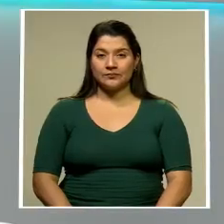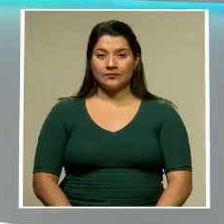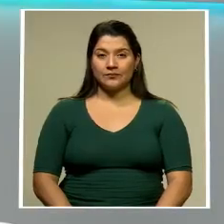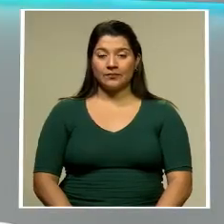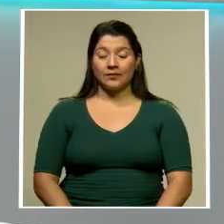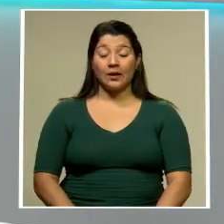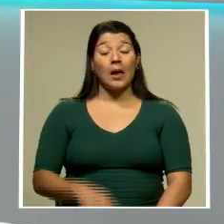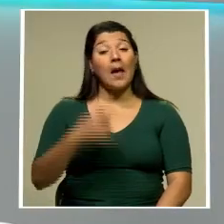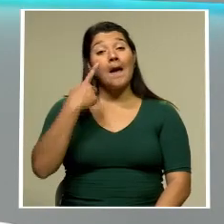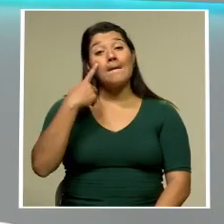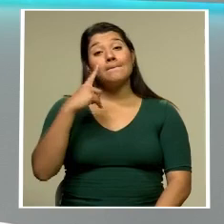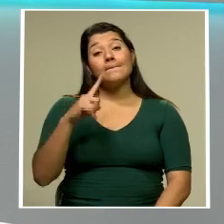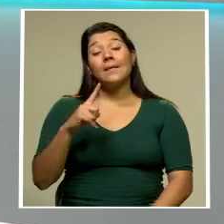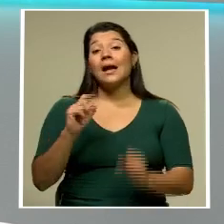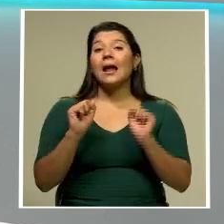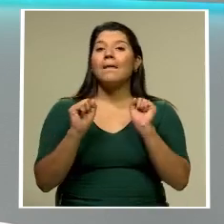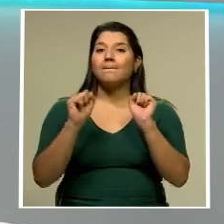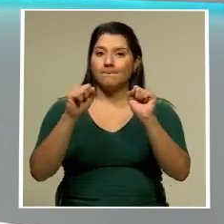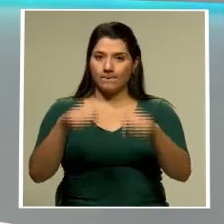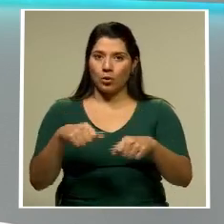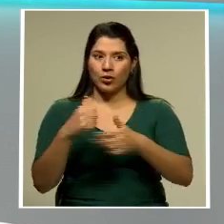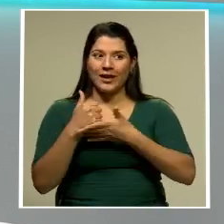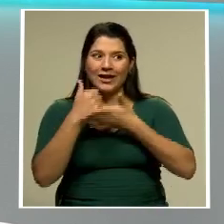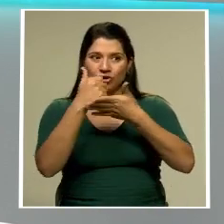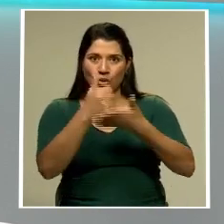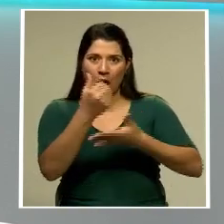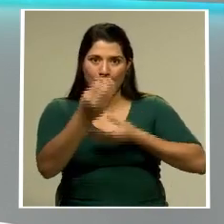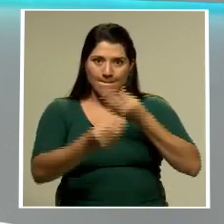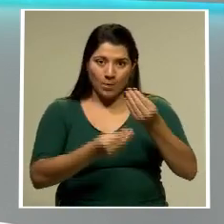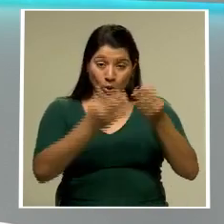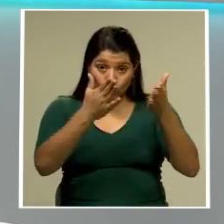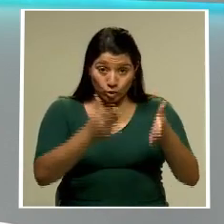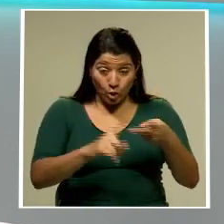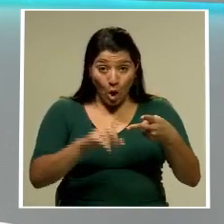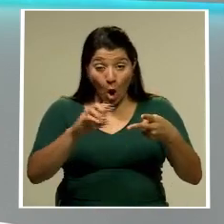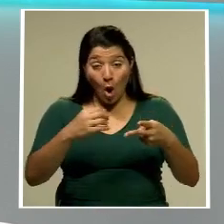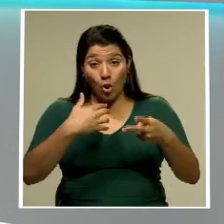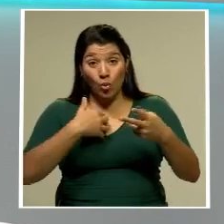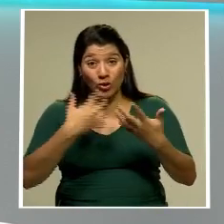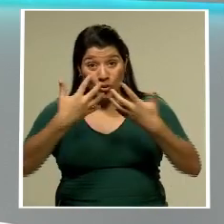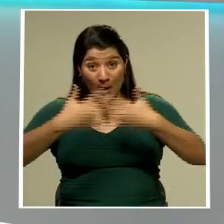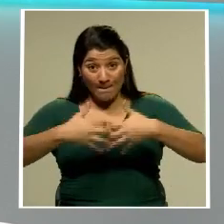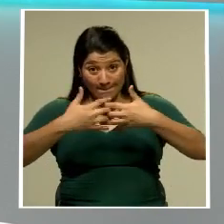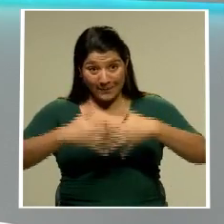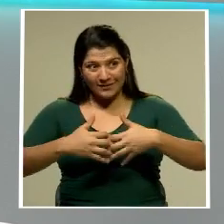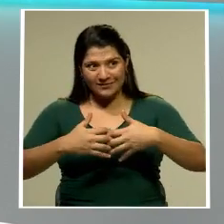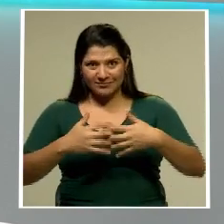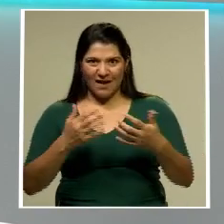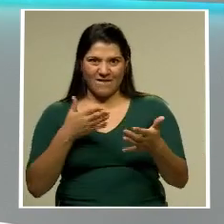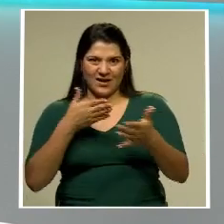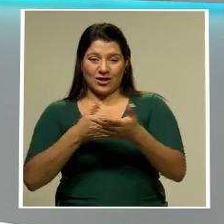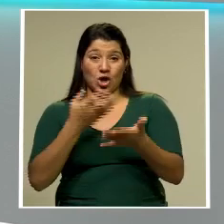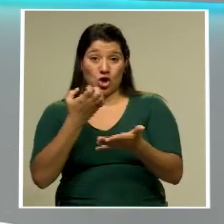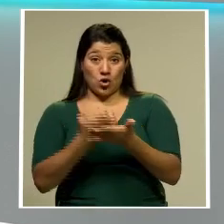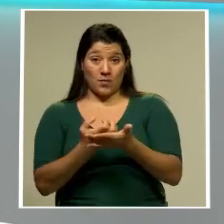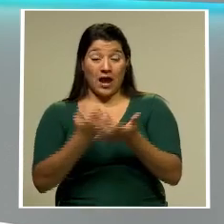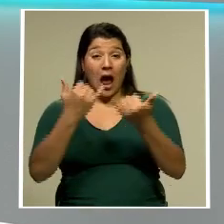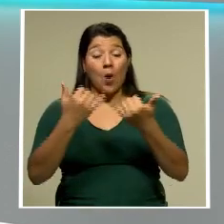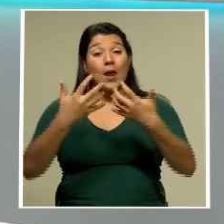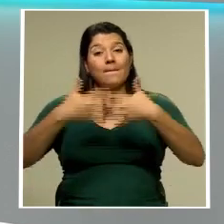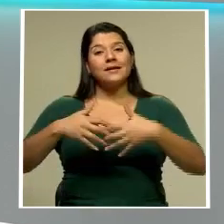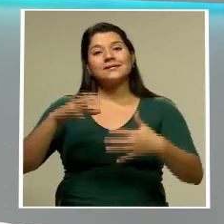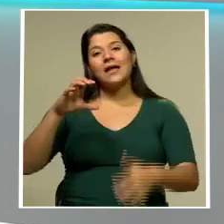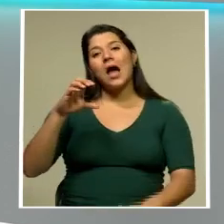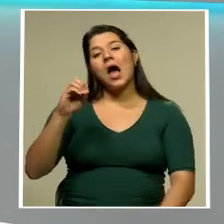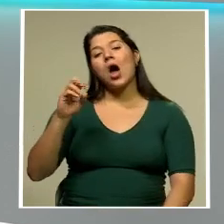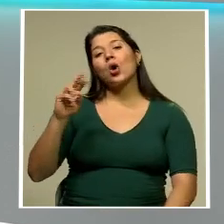Con el fin de compensar al productor y al industrial los altos costos de este 2021, el CONARROZ solicitó un